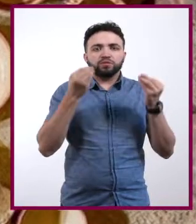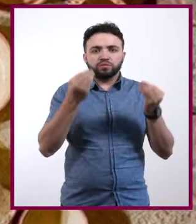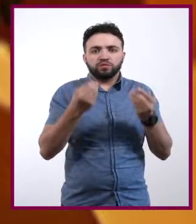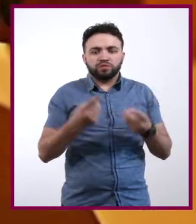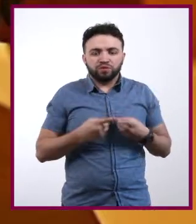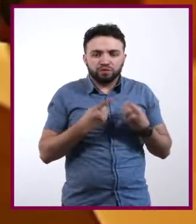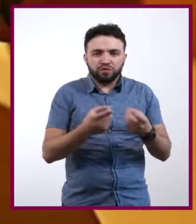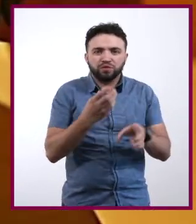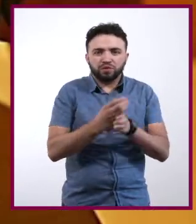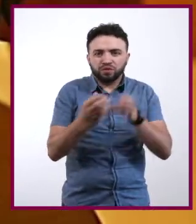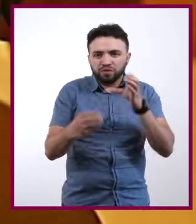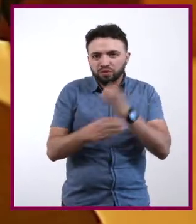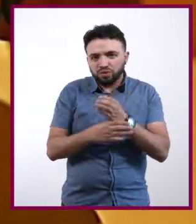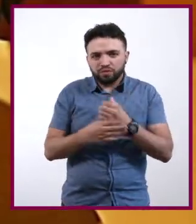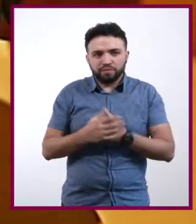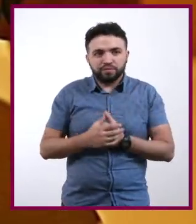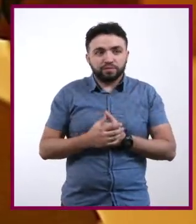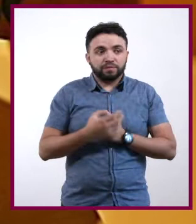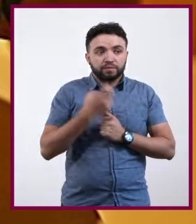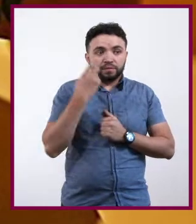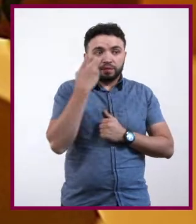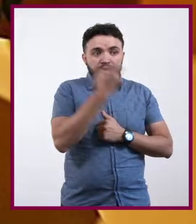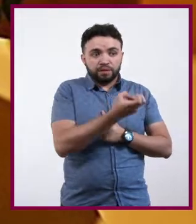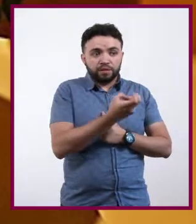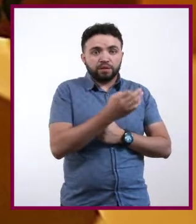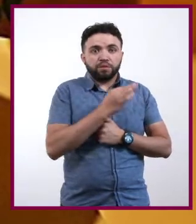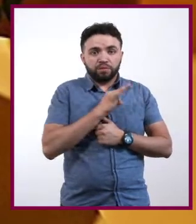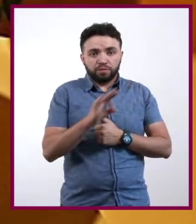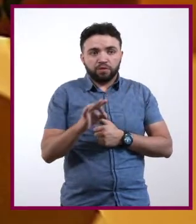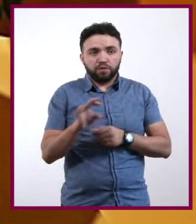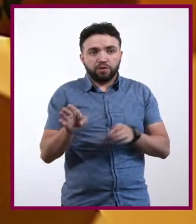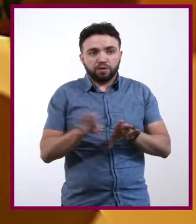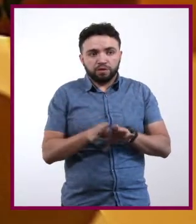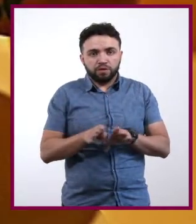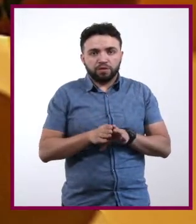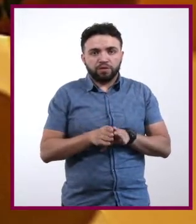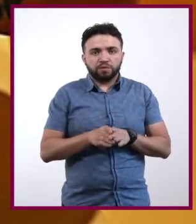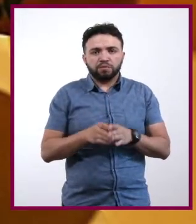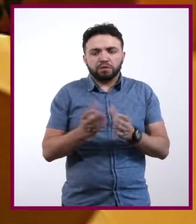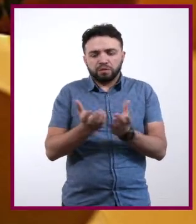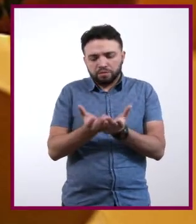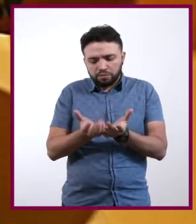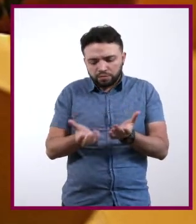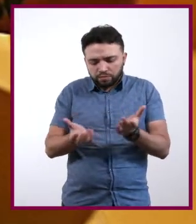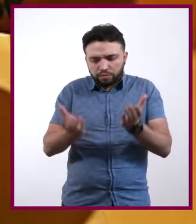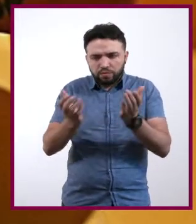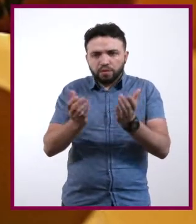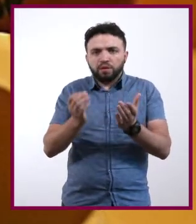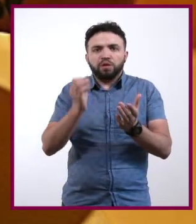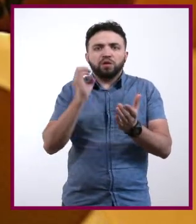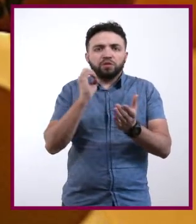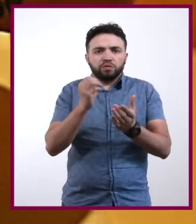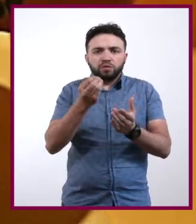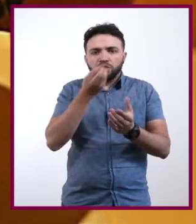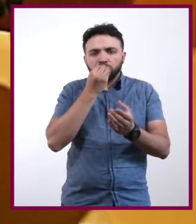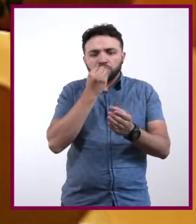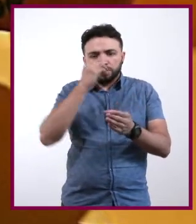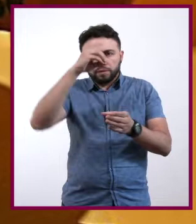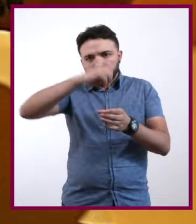ofrendas. Y estas ofrendas podían incluir desde vasijas o recipientes con